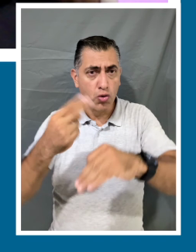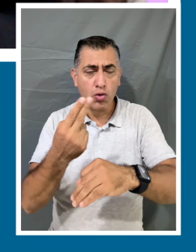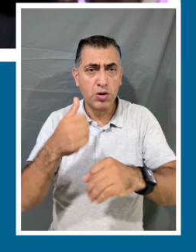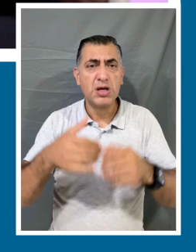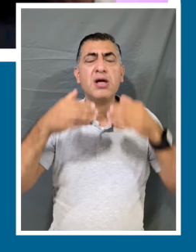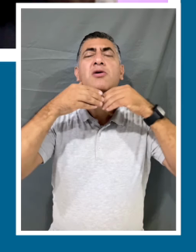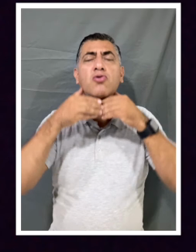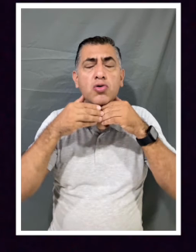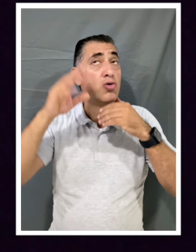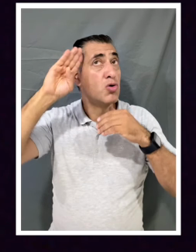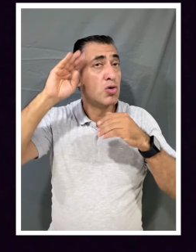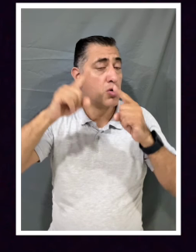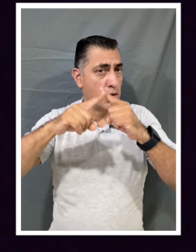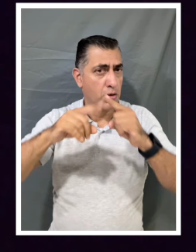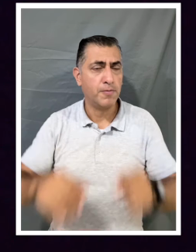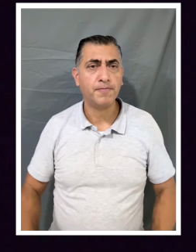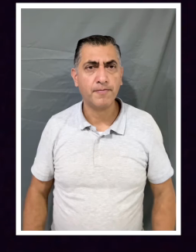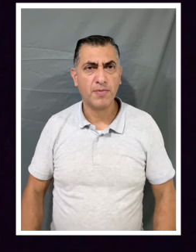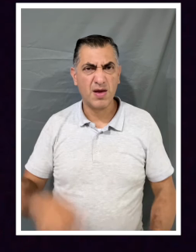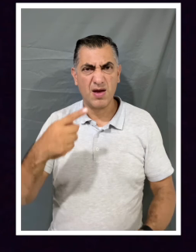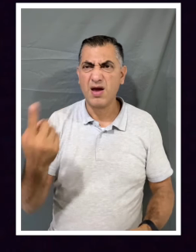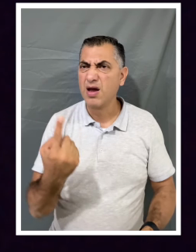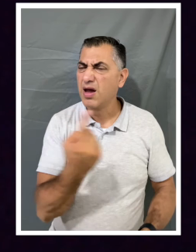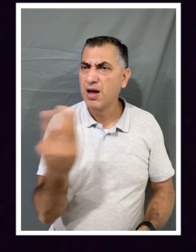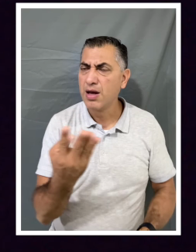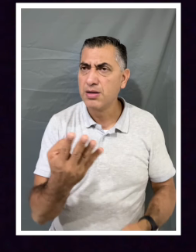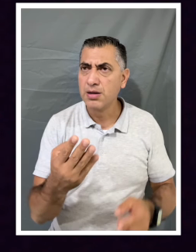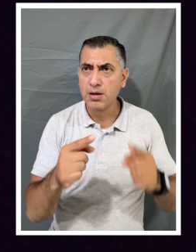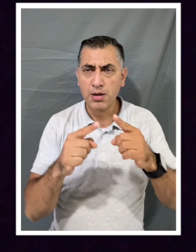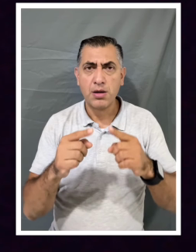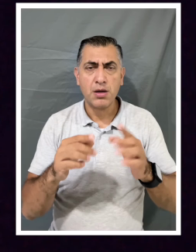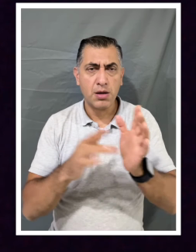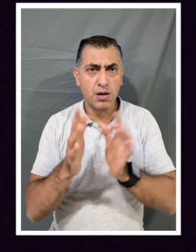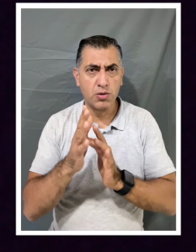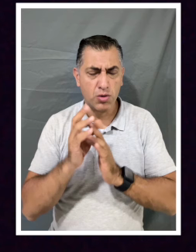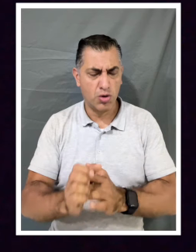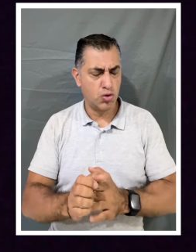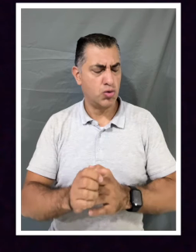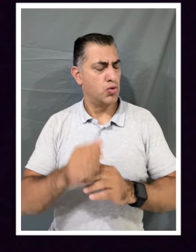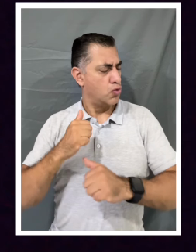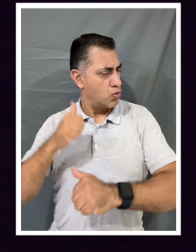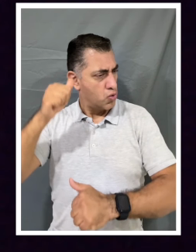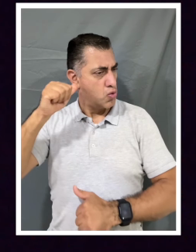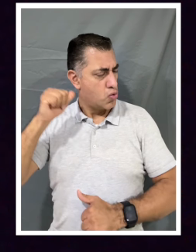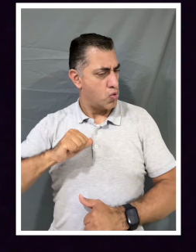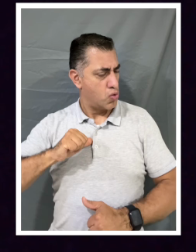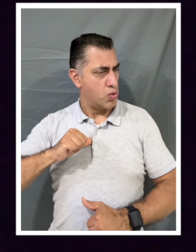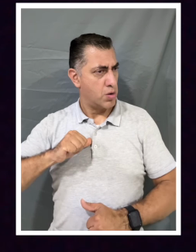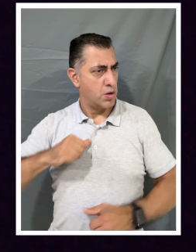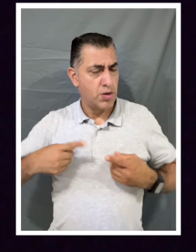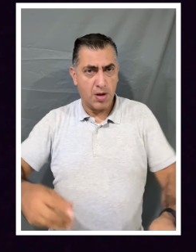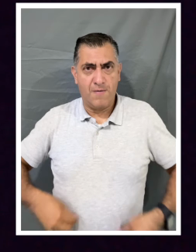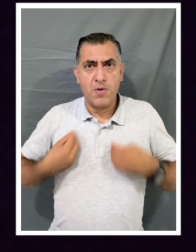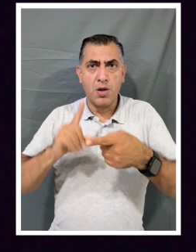de la iglesia y Qué tuvo que jesú hacer para para obtener este puesto de autoridad dar su vida Jesús dio